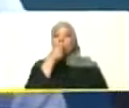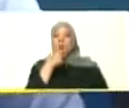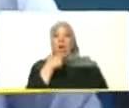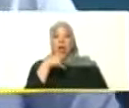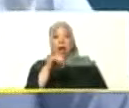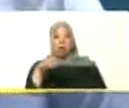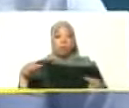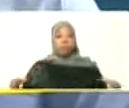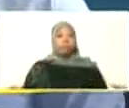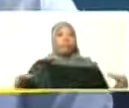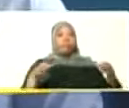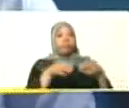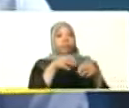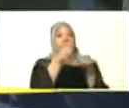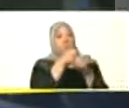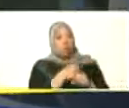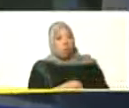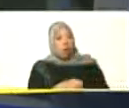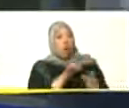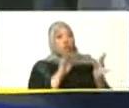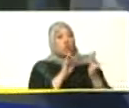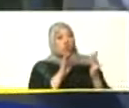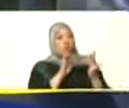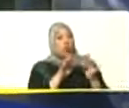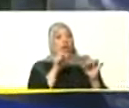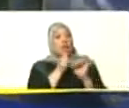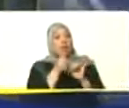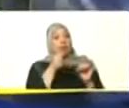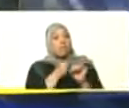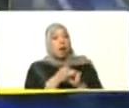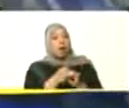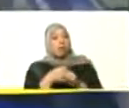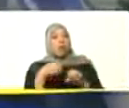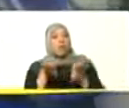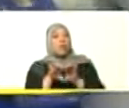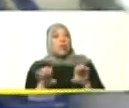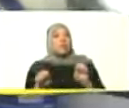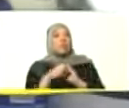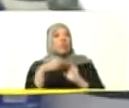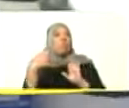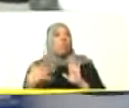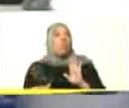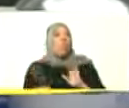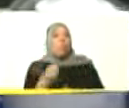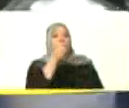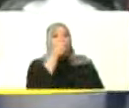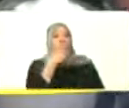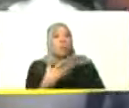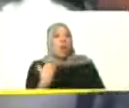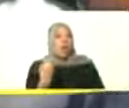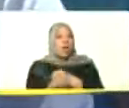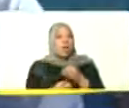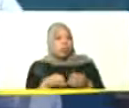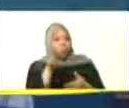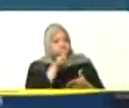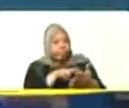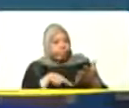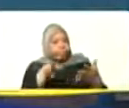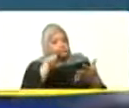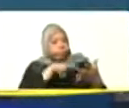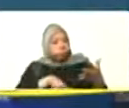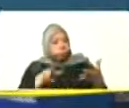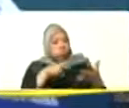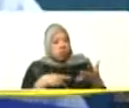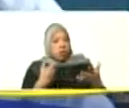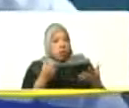reunión mientras esperábamos el pase para trabajar también la calidad educativa. ¿Qué estamos haciendo en materia de lectura? ¿Qué estamos haciendo en materia